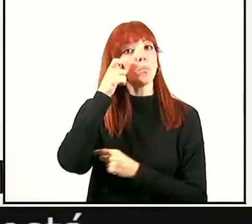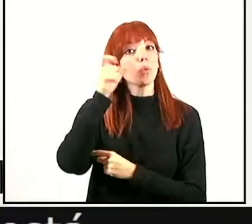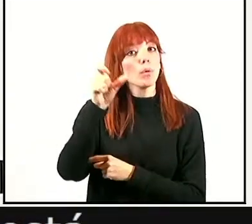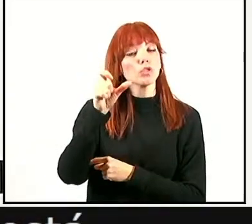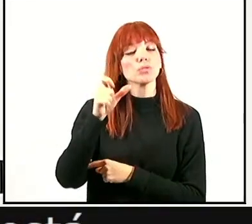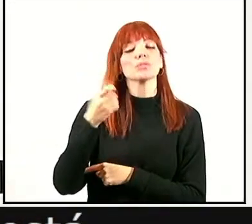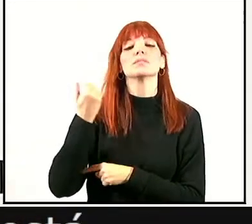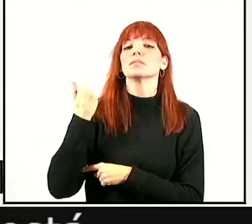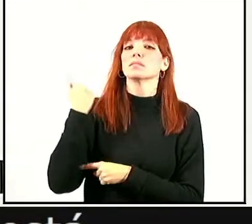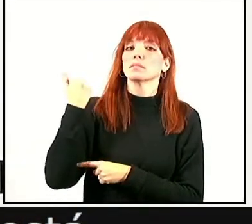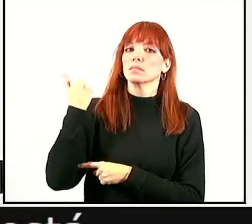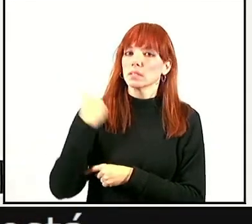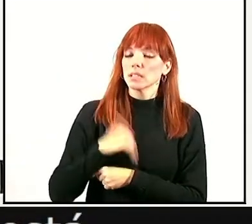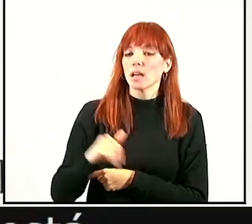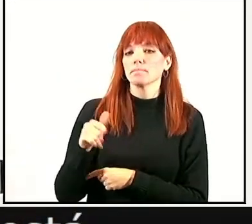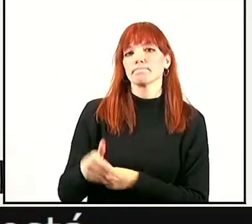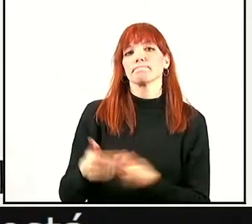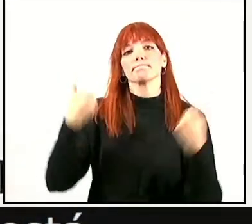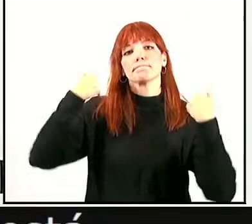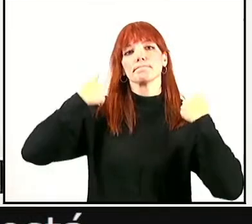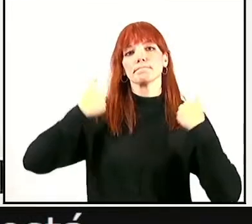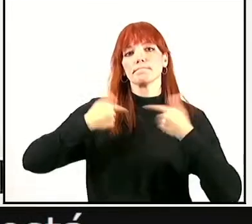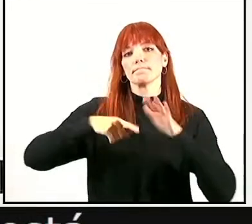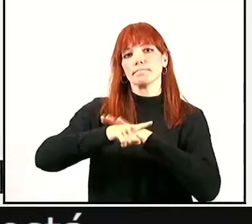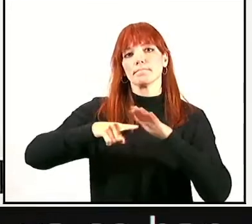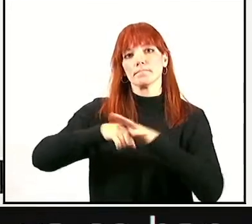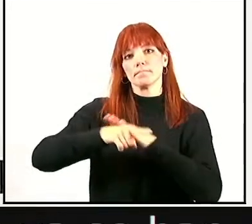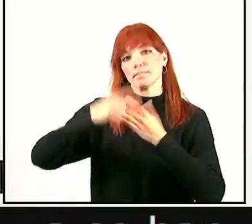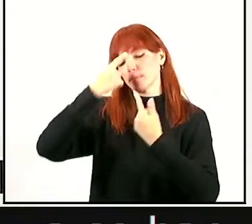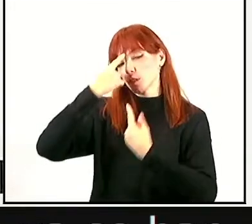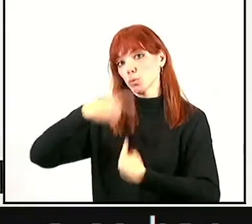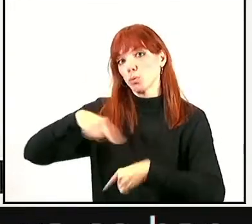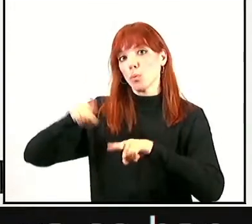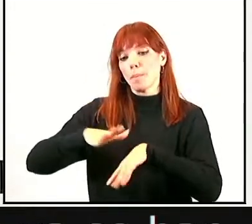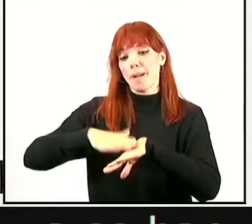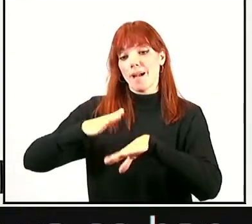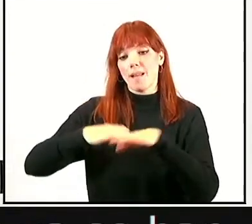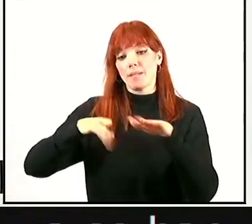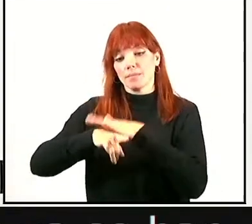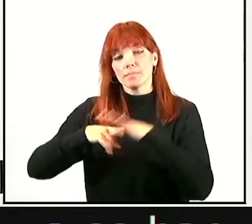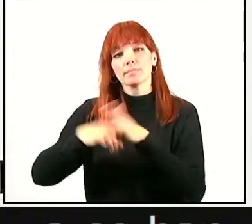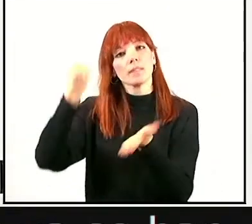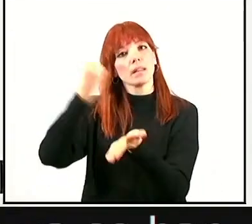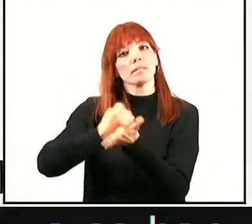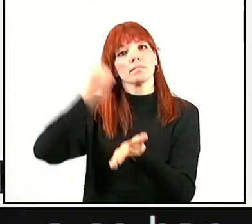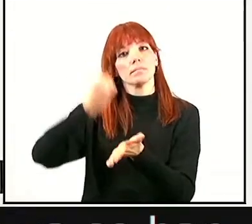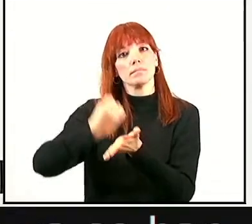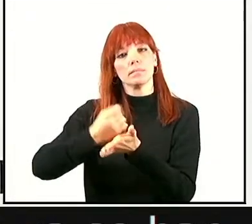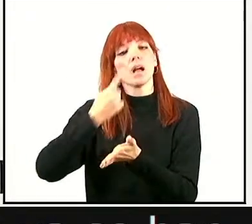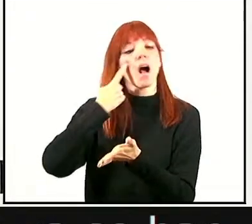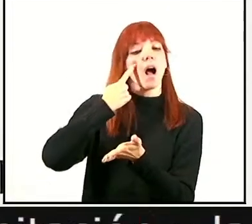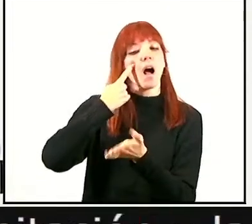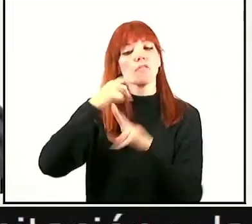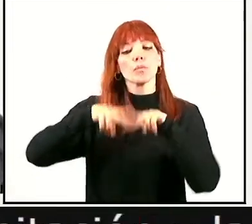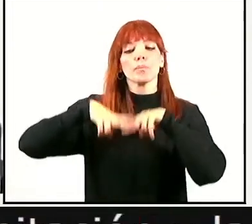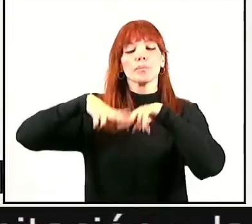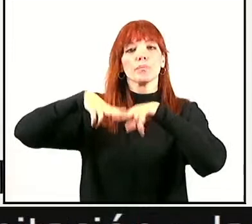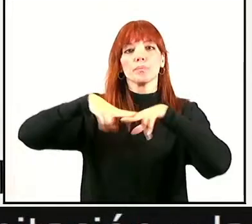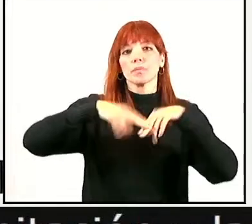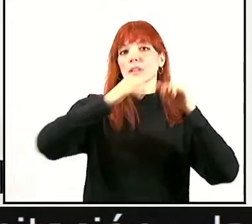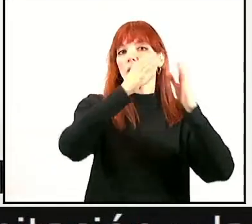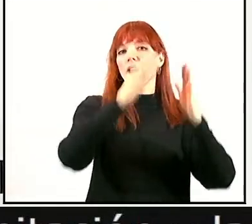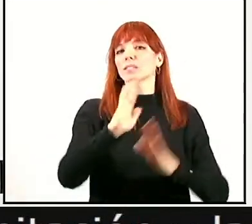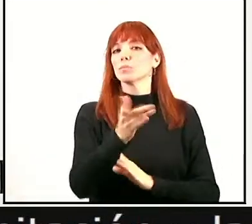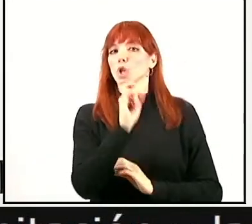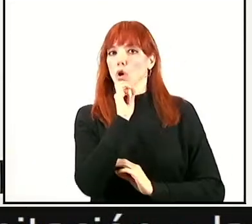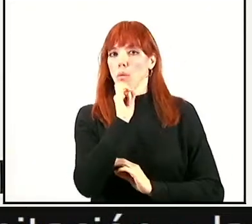se han convertido en órganos gestores para la tramitación y la certificación de los daños de las viviendas